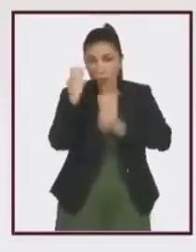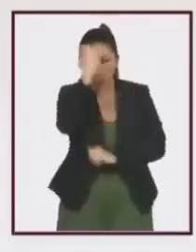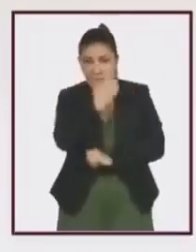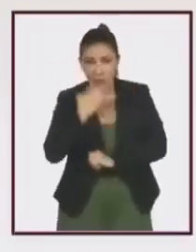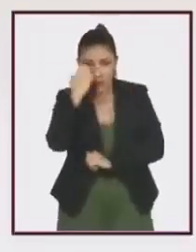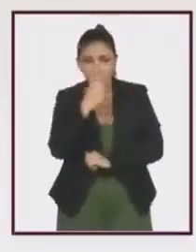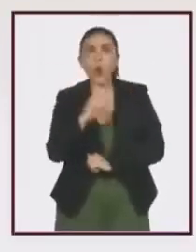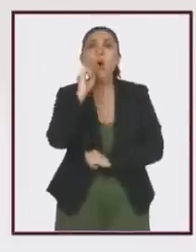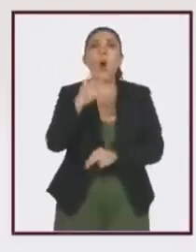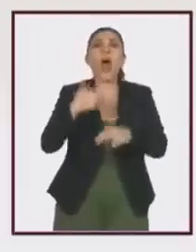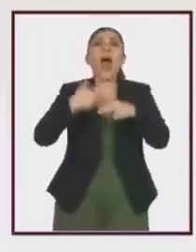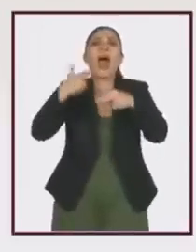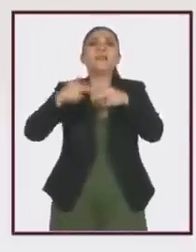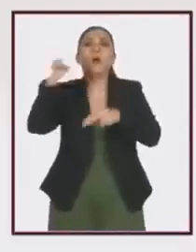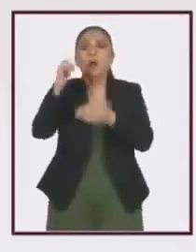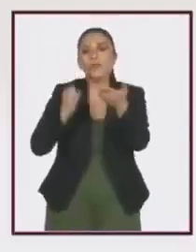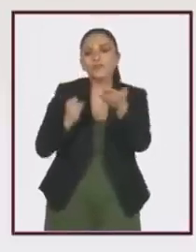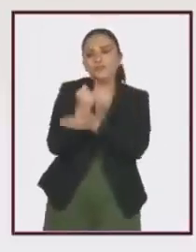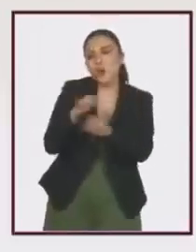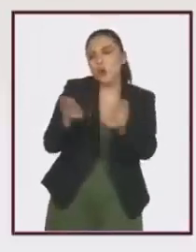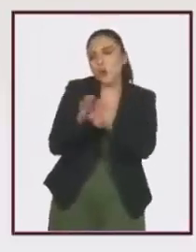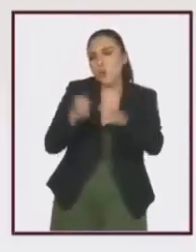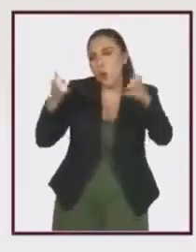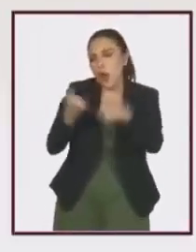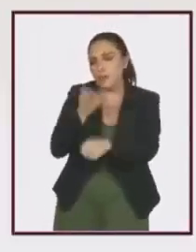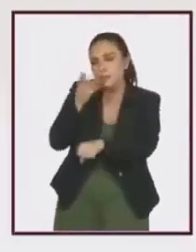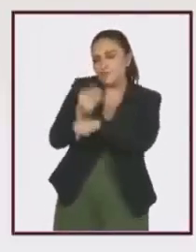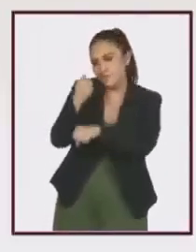la definición de la planeación didáctica?